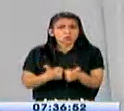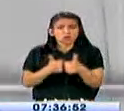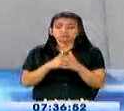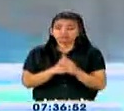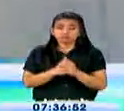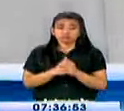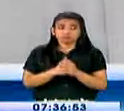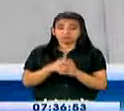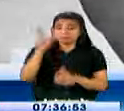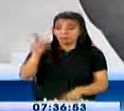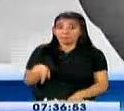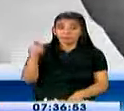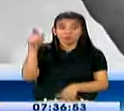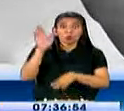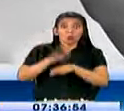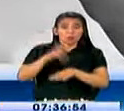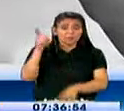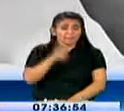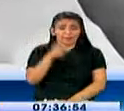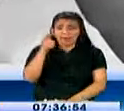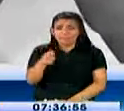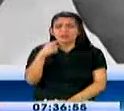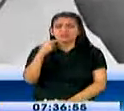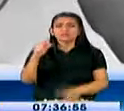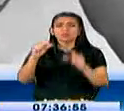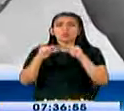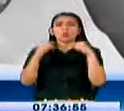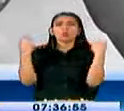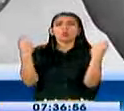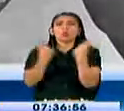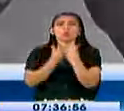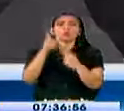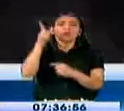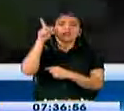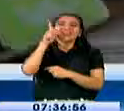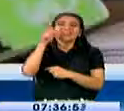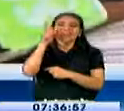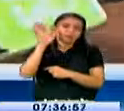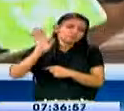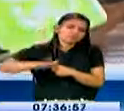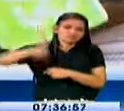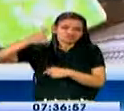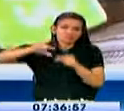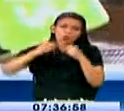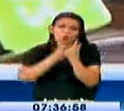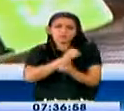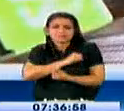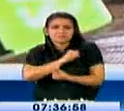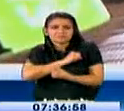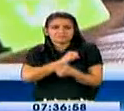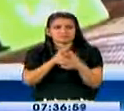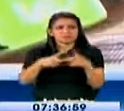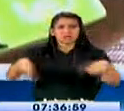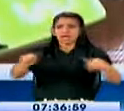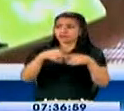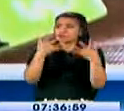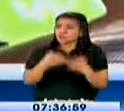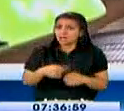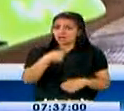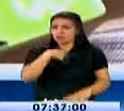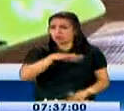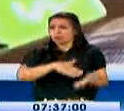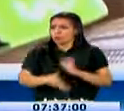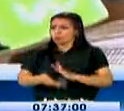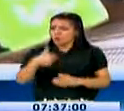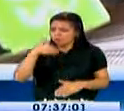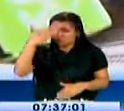expresa el autor de los disparos, sería parte de una banda liderada por alias Gorra. Que ellos son los que están organizando su banda y que nos quieren matar. No sé